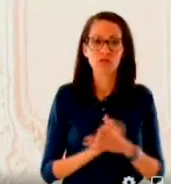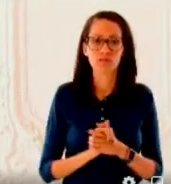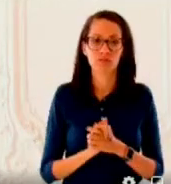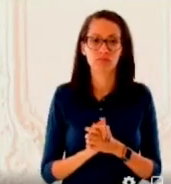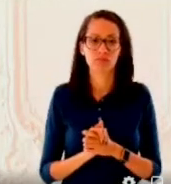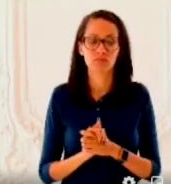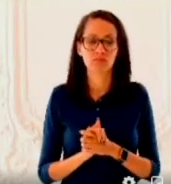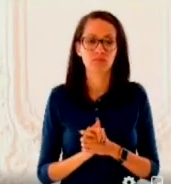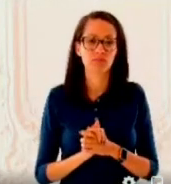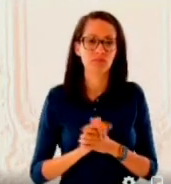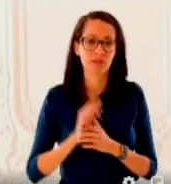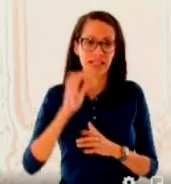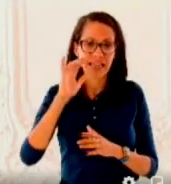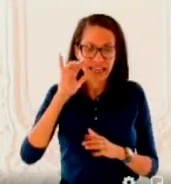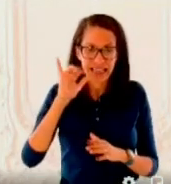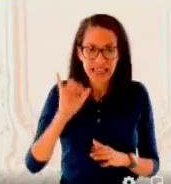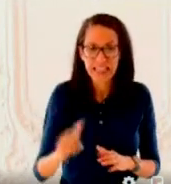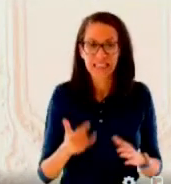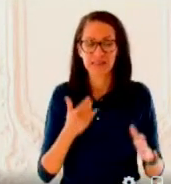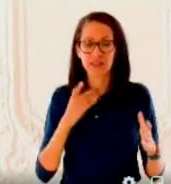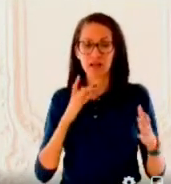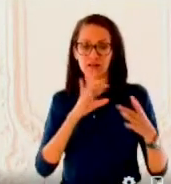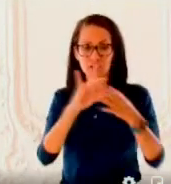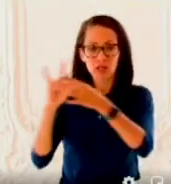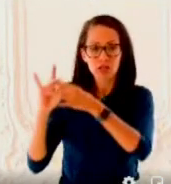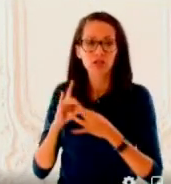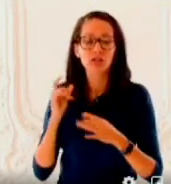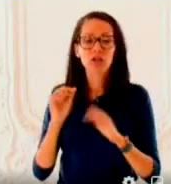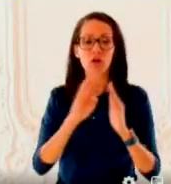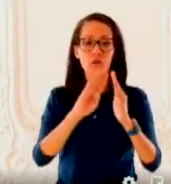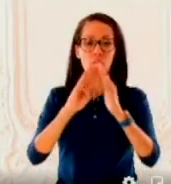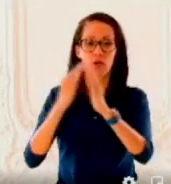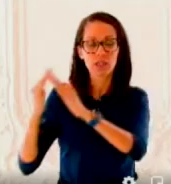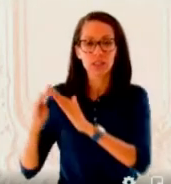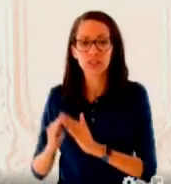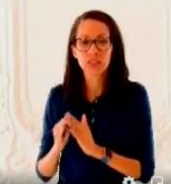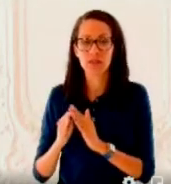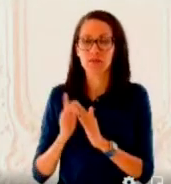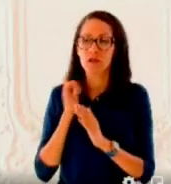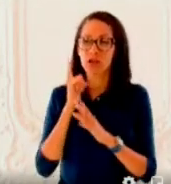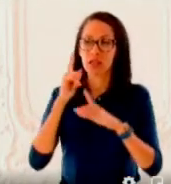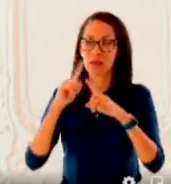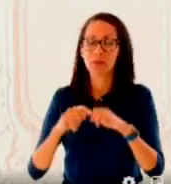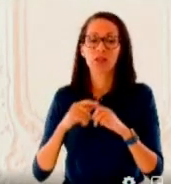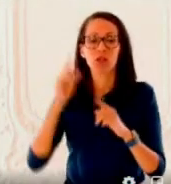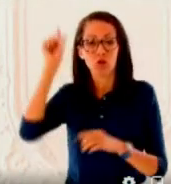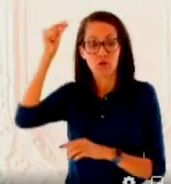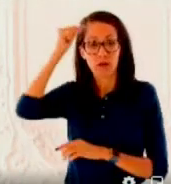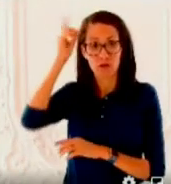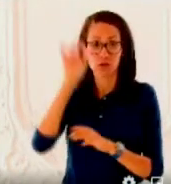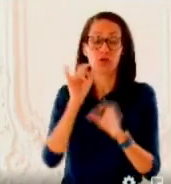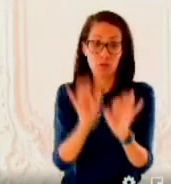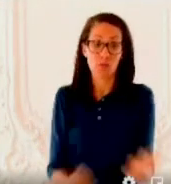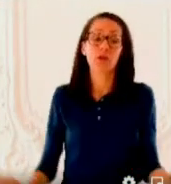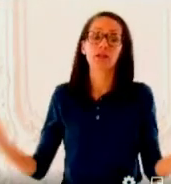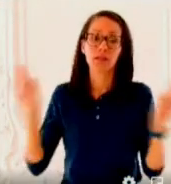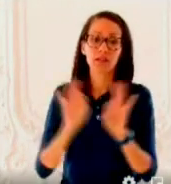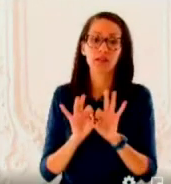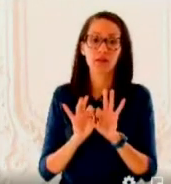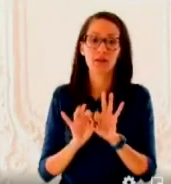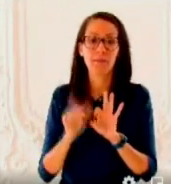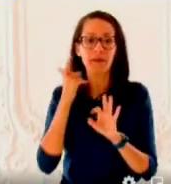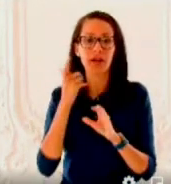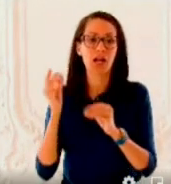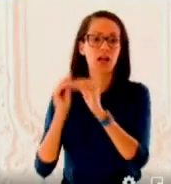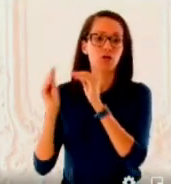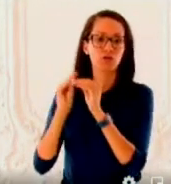esa sinergia entre los municipios y estas dos dependencias del gobierno que son tan importantes para la